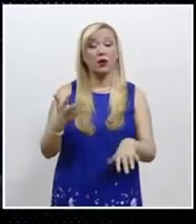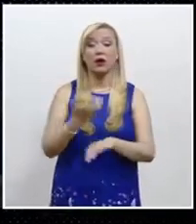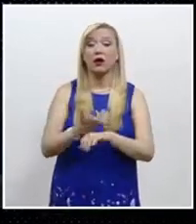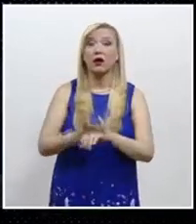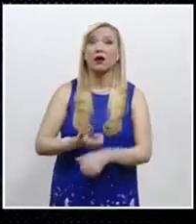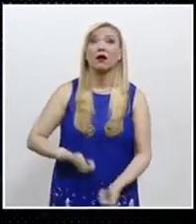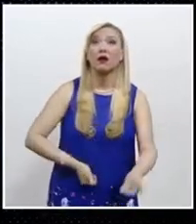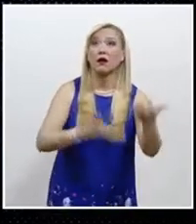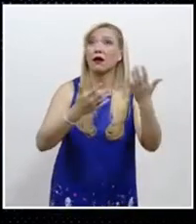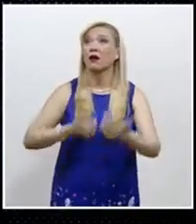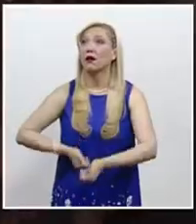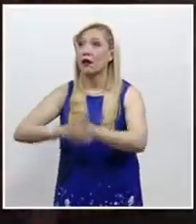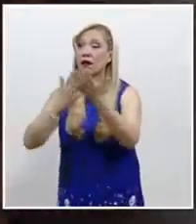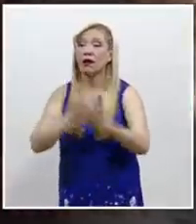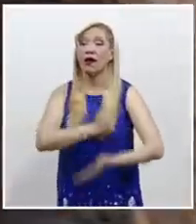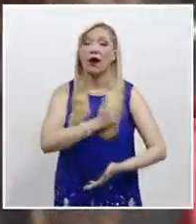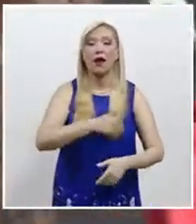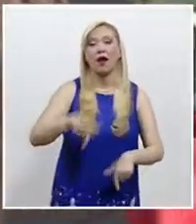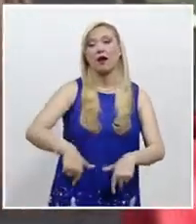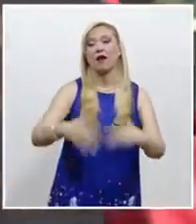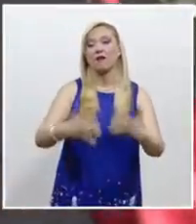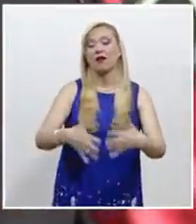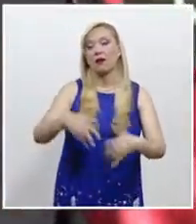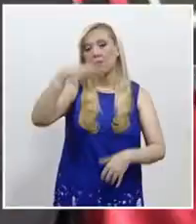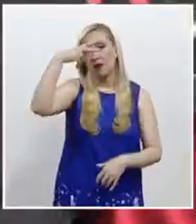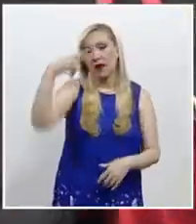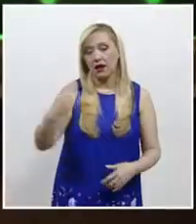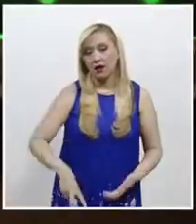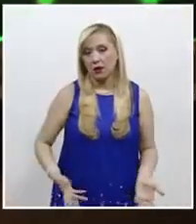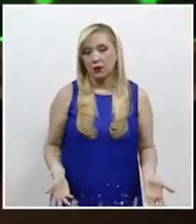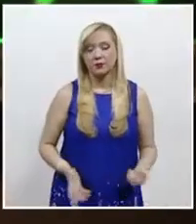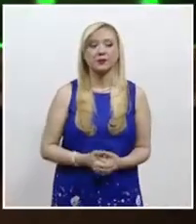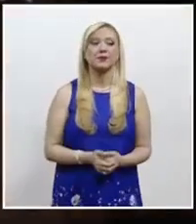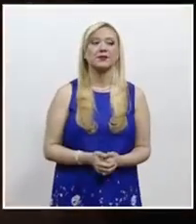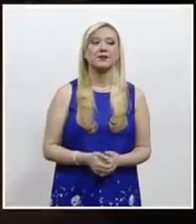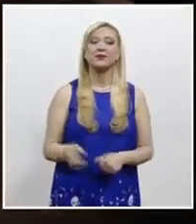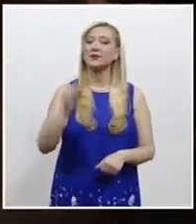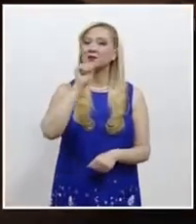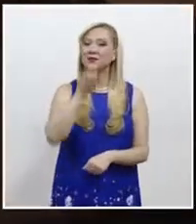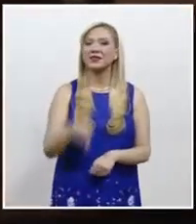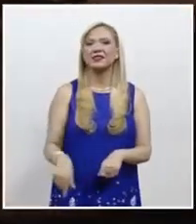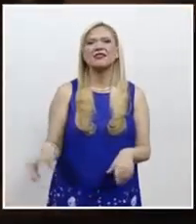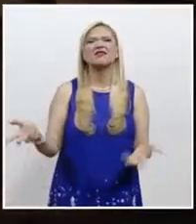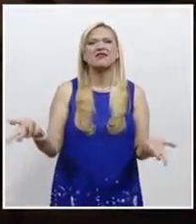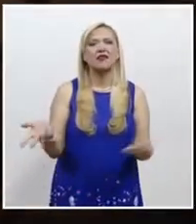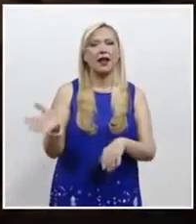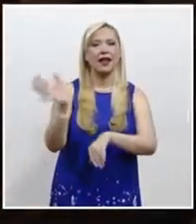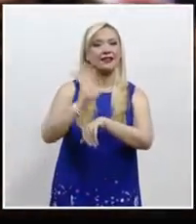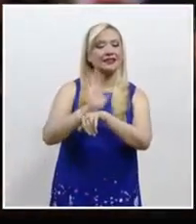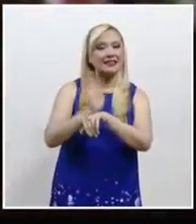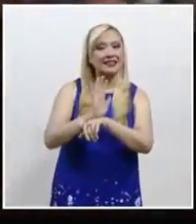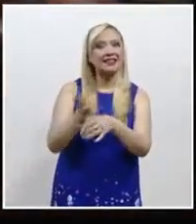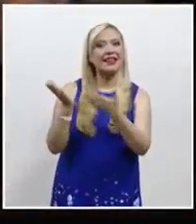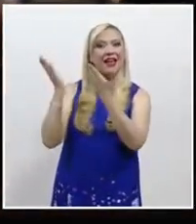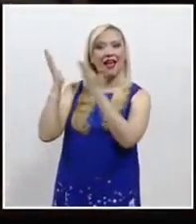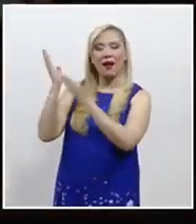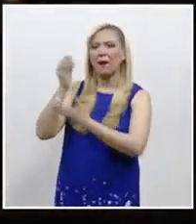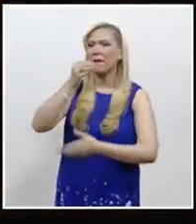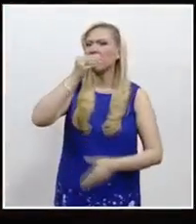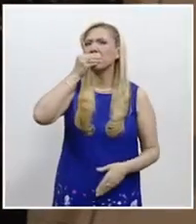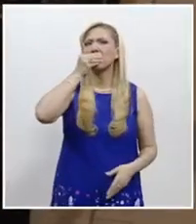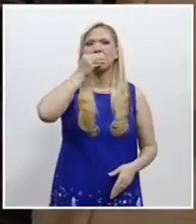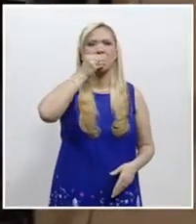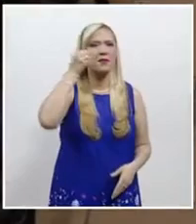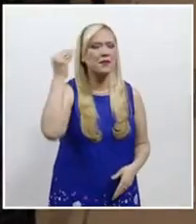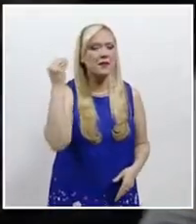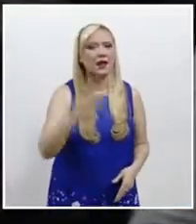Estados Unidos, Canadá, se hacen en México. Otra opción para celebrar este día en familia es el cine, cuya exhibición está